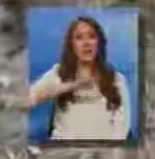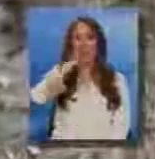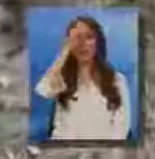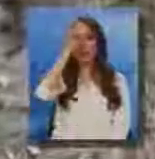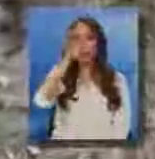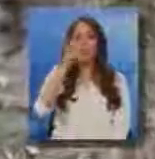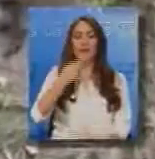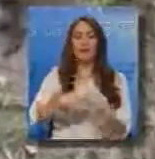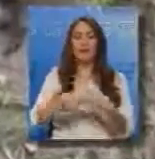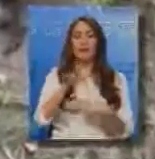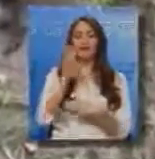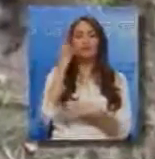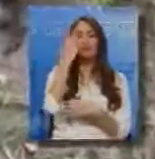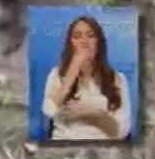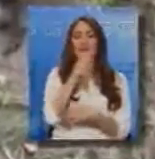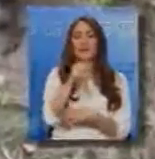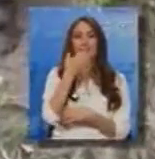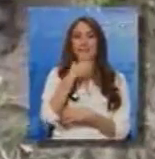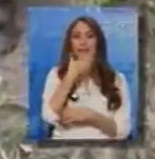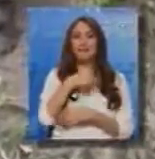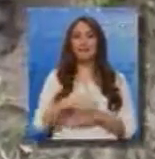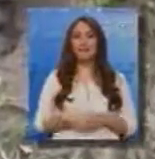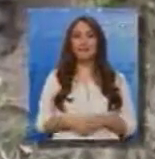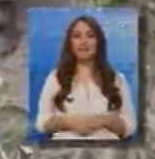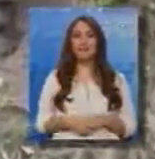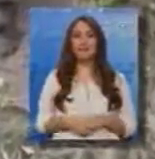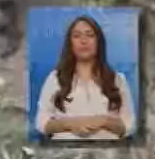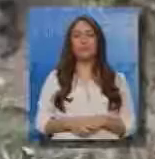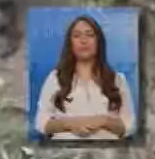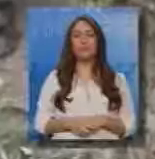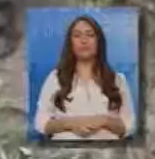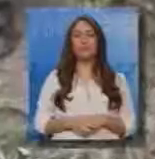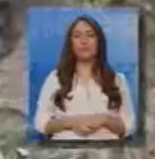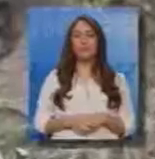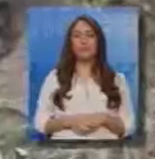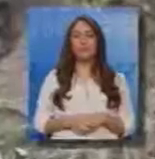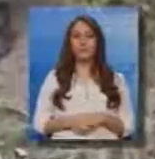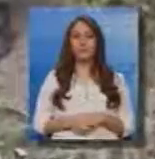comerciales que esta hermosa ciudad le brinda. David Cisneros, TC Televisión.